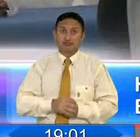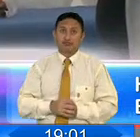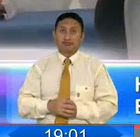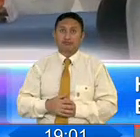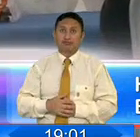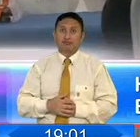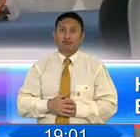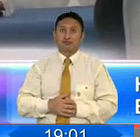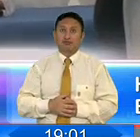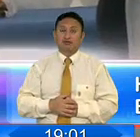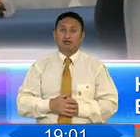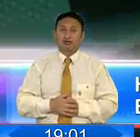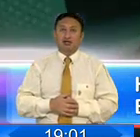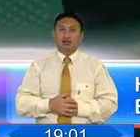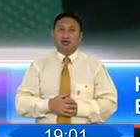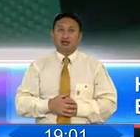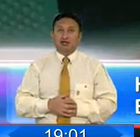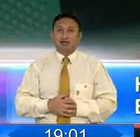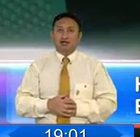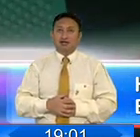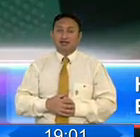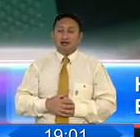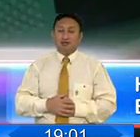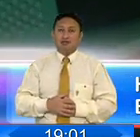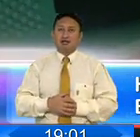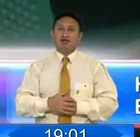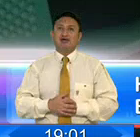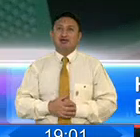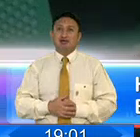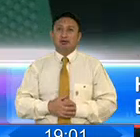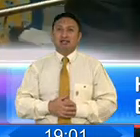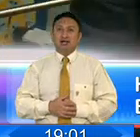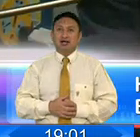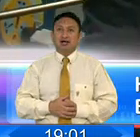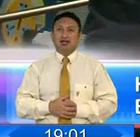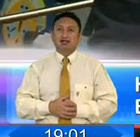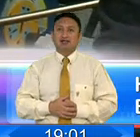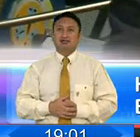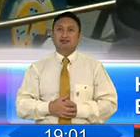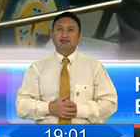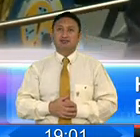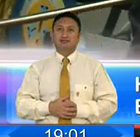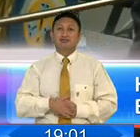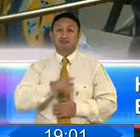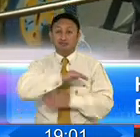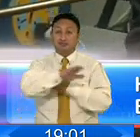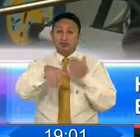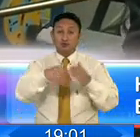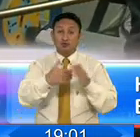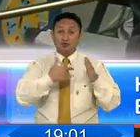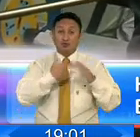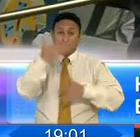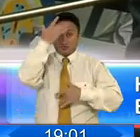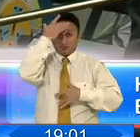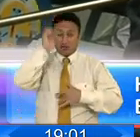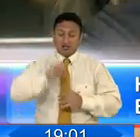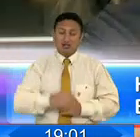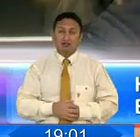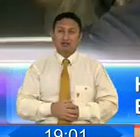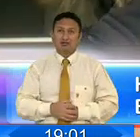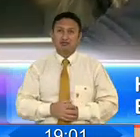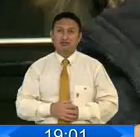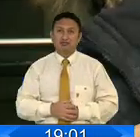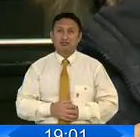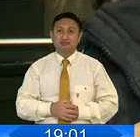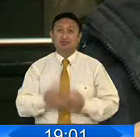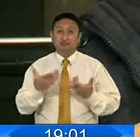este lunes esperan respuestas por la salud de su madre COVID positiva. En casa todos se enfermaron y presumen cómo. Hice uso